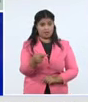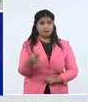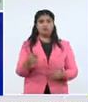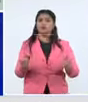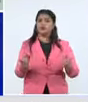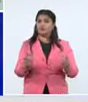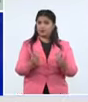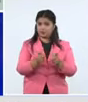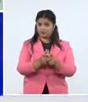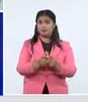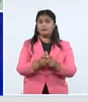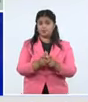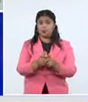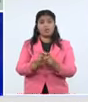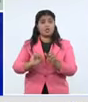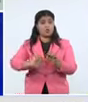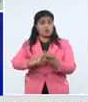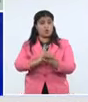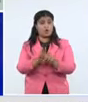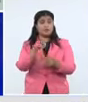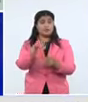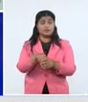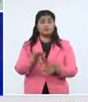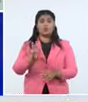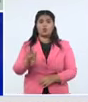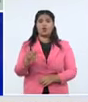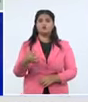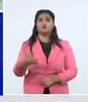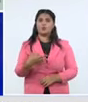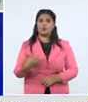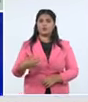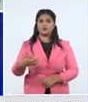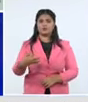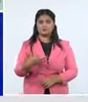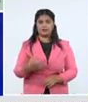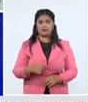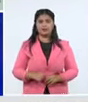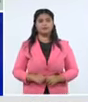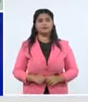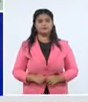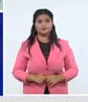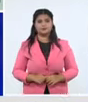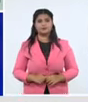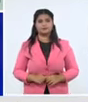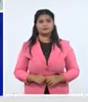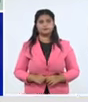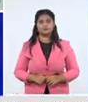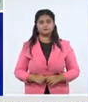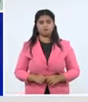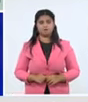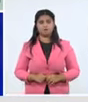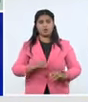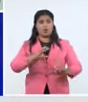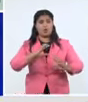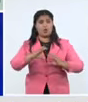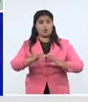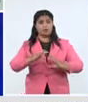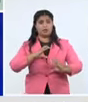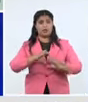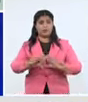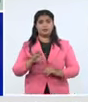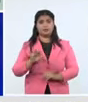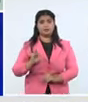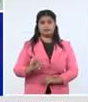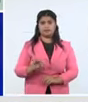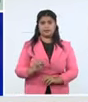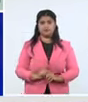precedente y con una transmisión en 4 de sus 9 municipios. Contramaestre hoy reporta 7 casos positivos, Santiago de